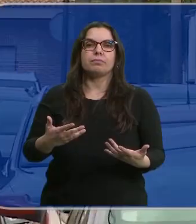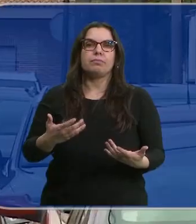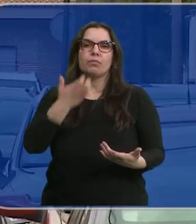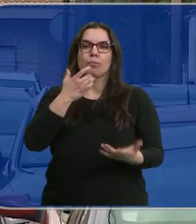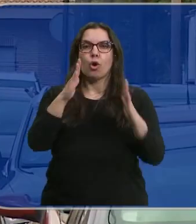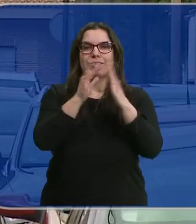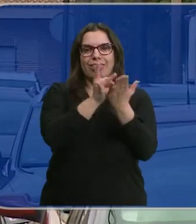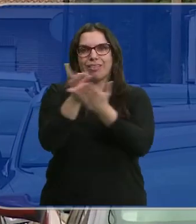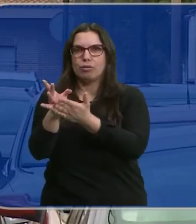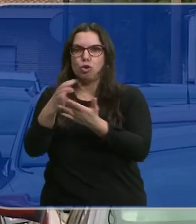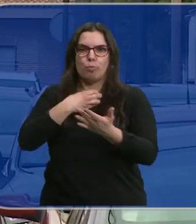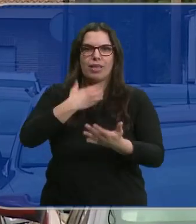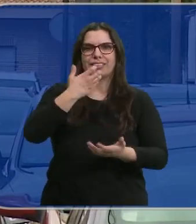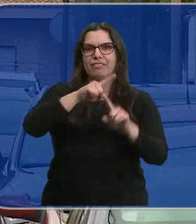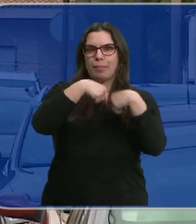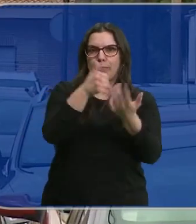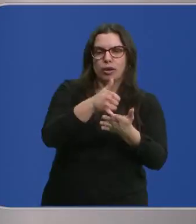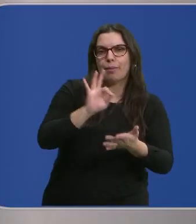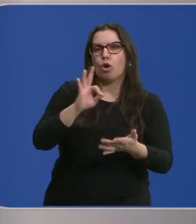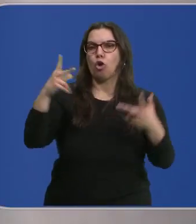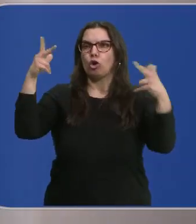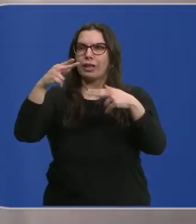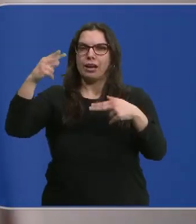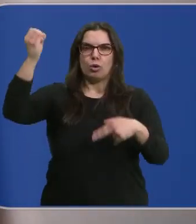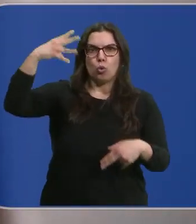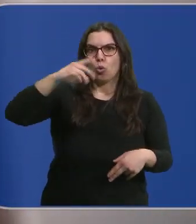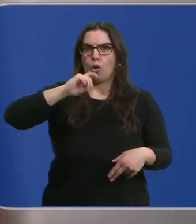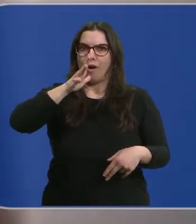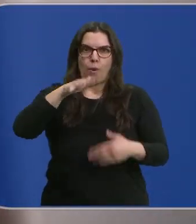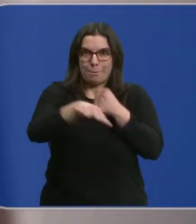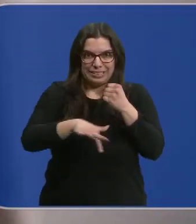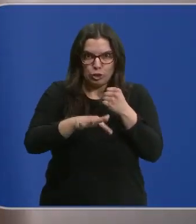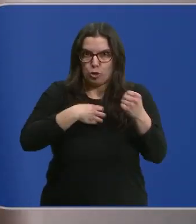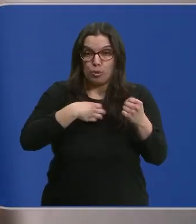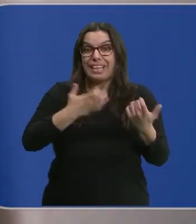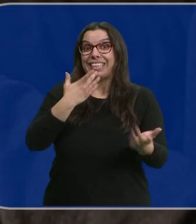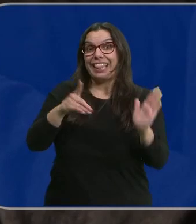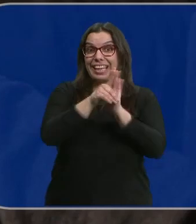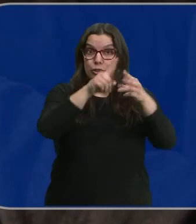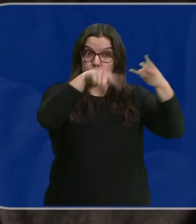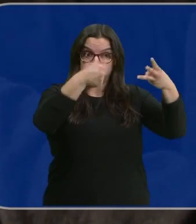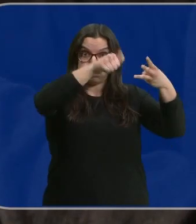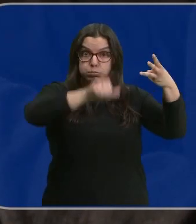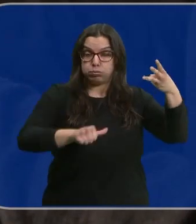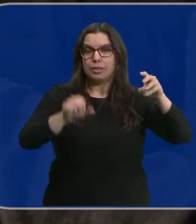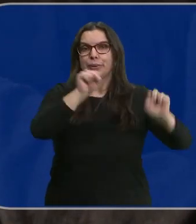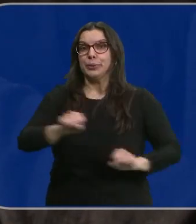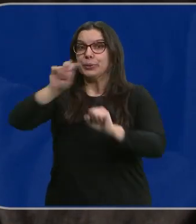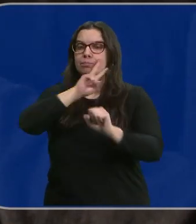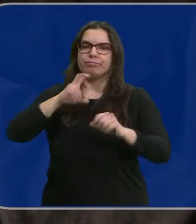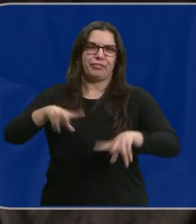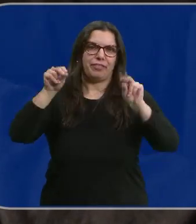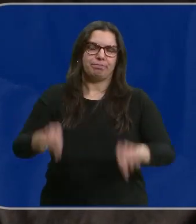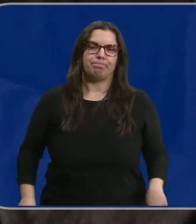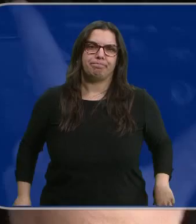hacer desahucios a familias vulnerables ni cortar los suministros esenciales. Si los decretos no se aprueban, todo esto dejará de estar en vigor.